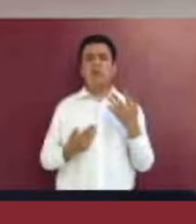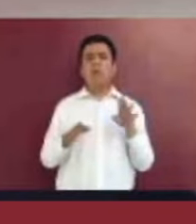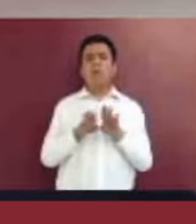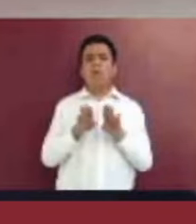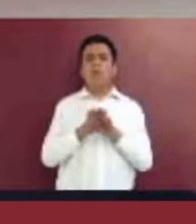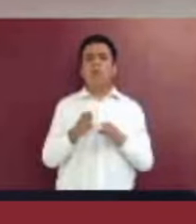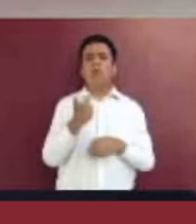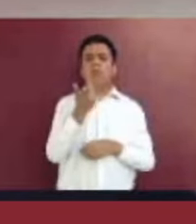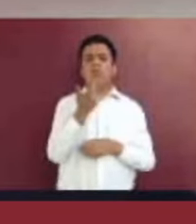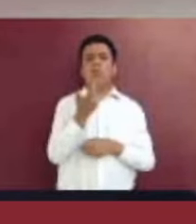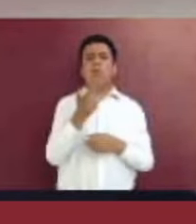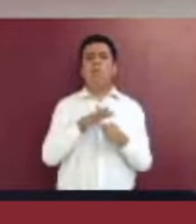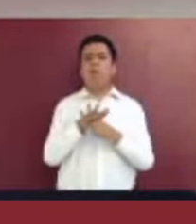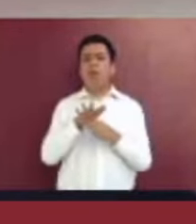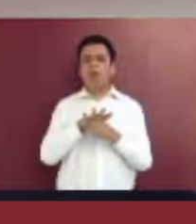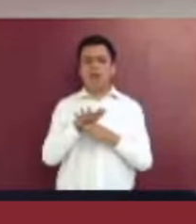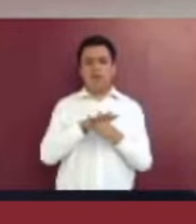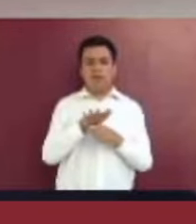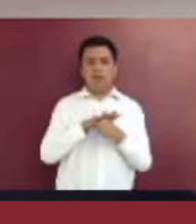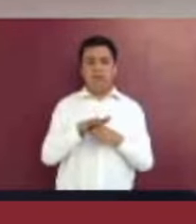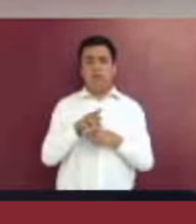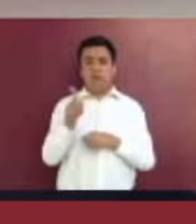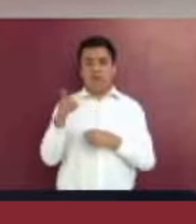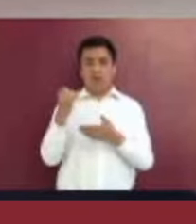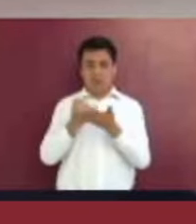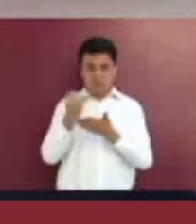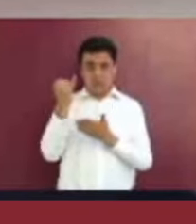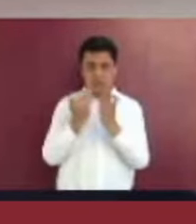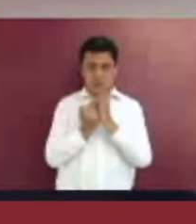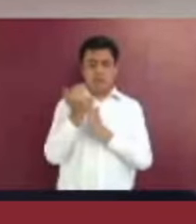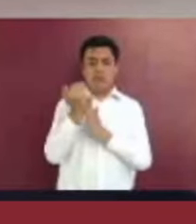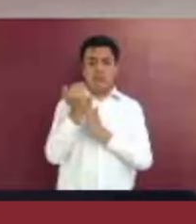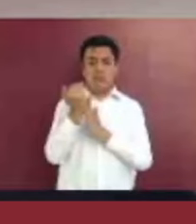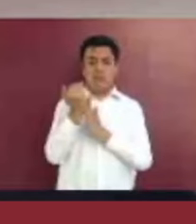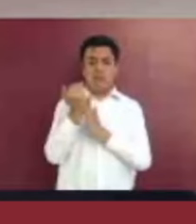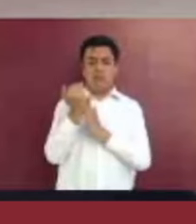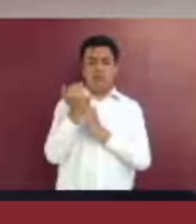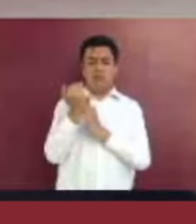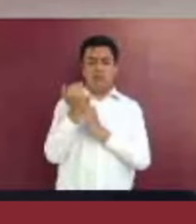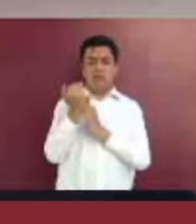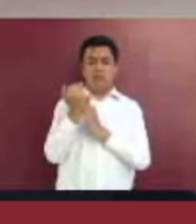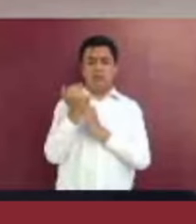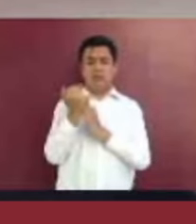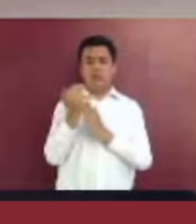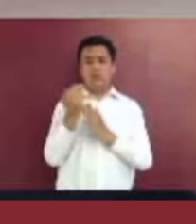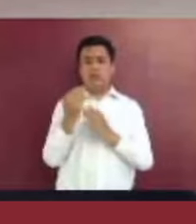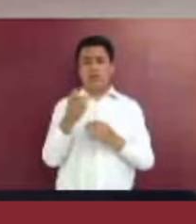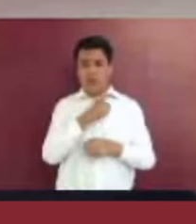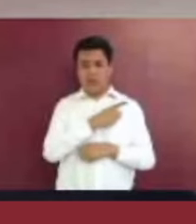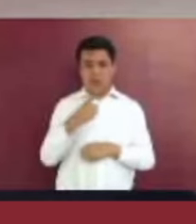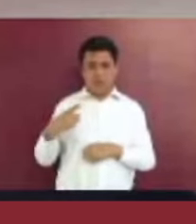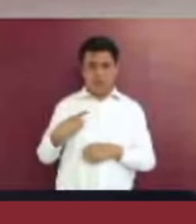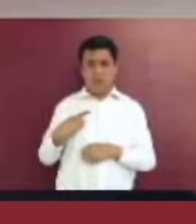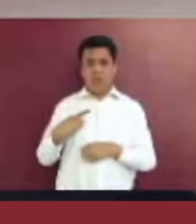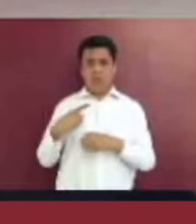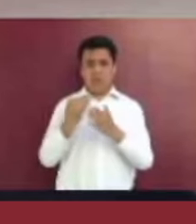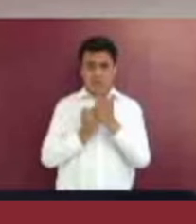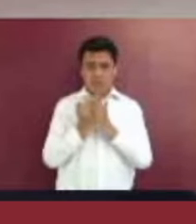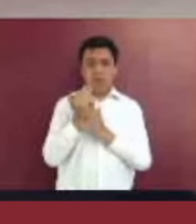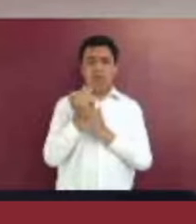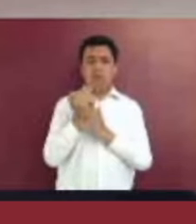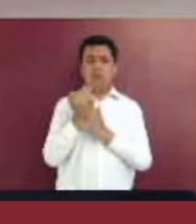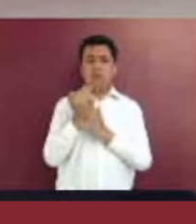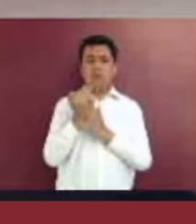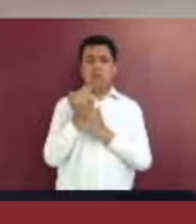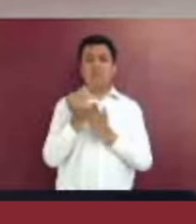transformación es una visión de cambio y progreso empezada por el presidente Andrés Manuel López Obrador y ahora con el bastón de Mando en mano es